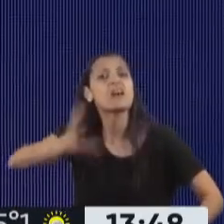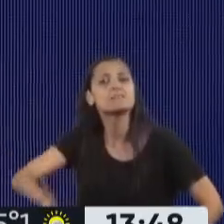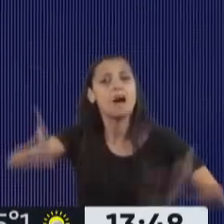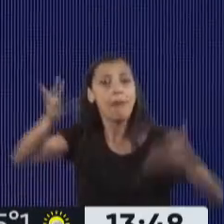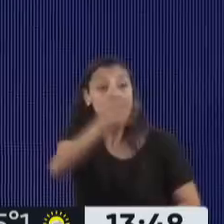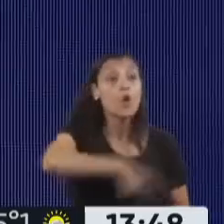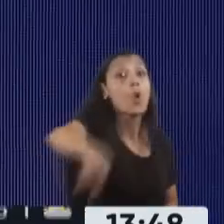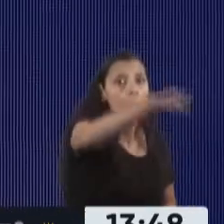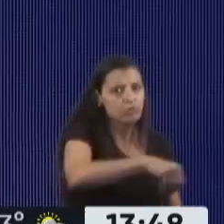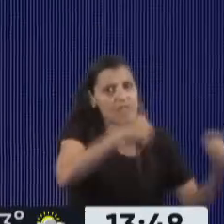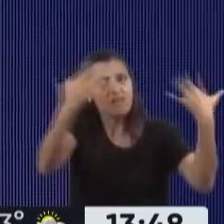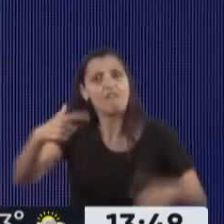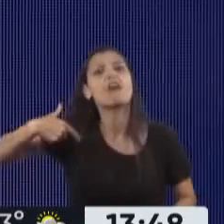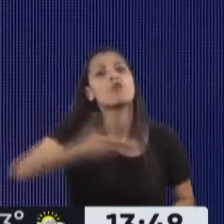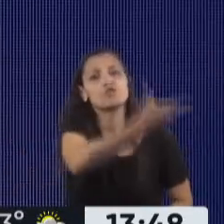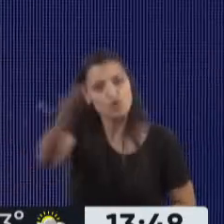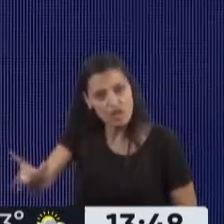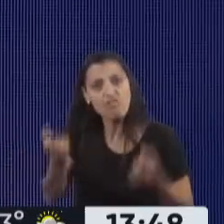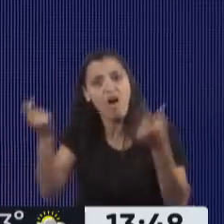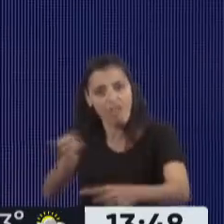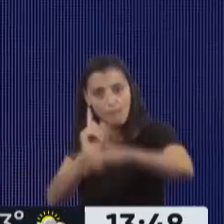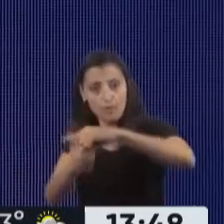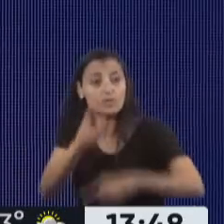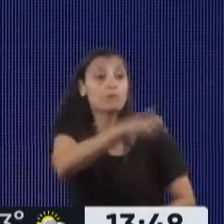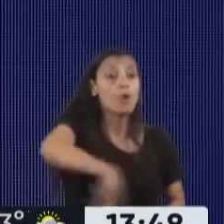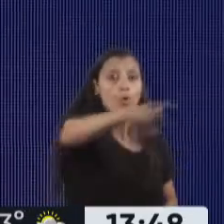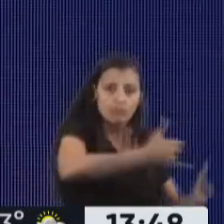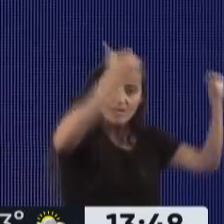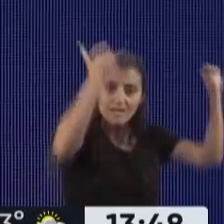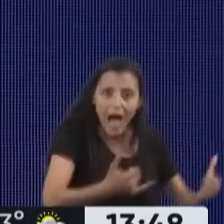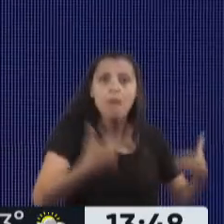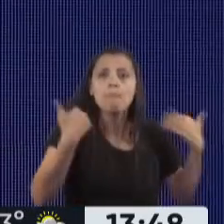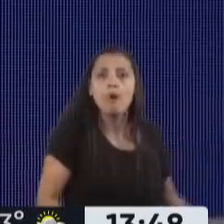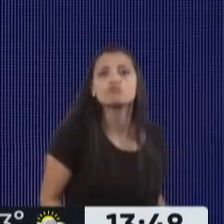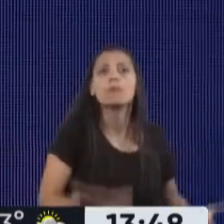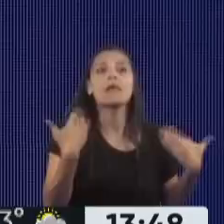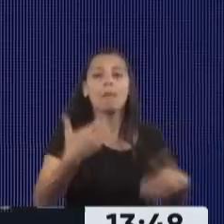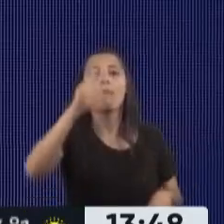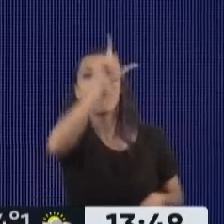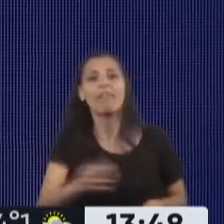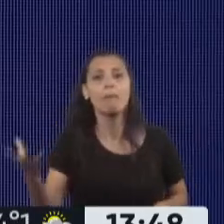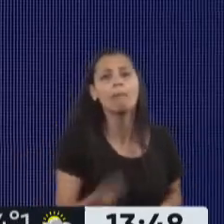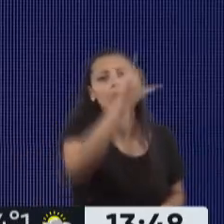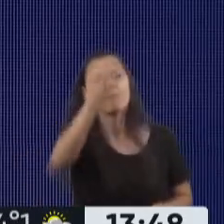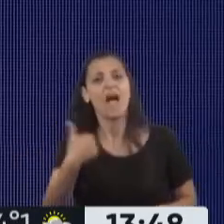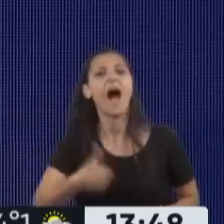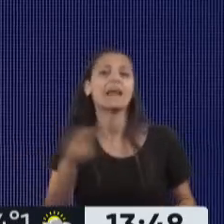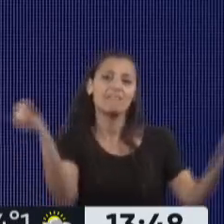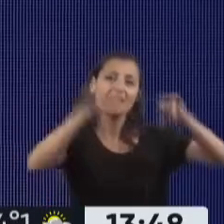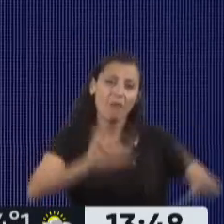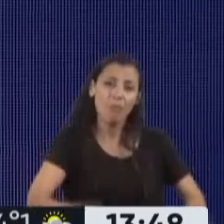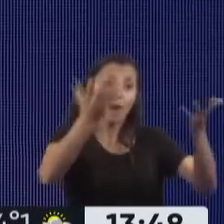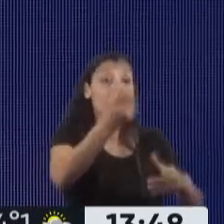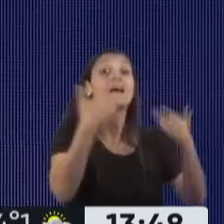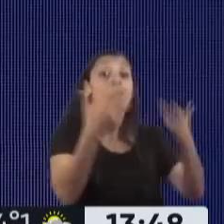son los benefactores sociales, ustedes son los que tienen la llave para hacer Argentina grande nuevamente, ustedes